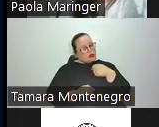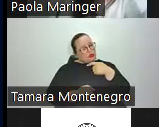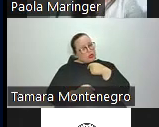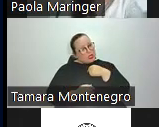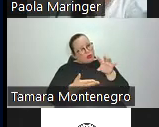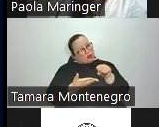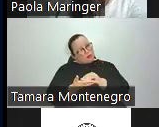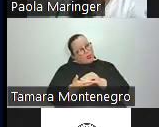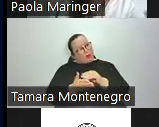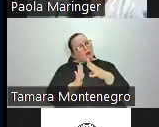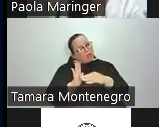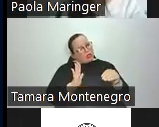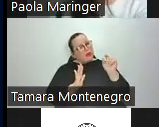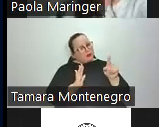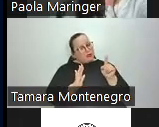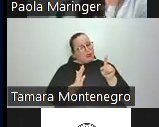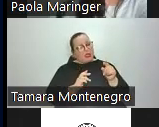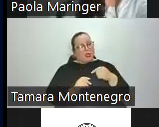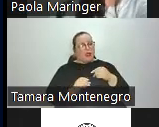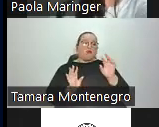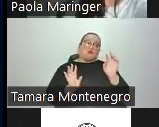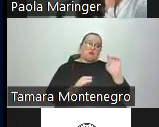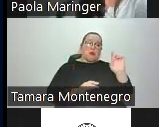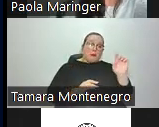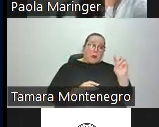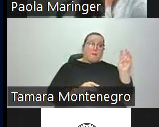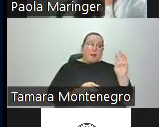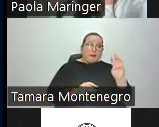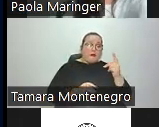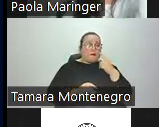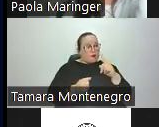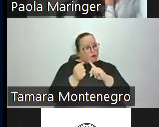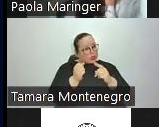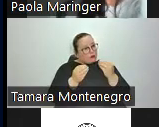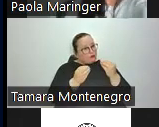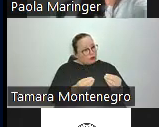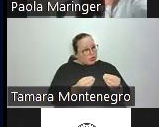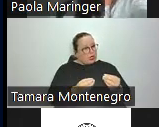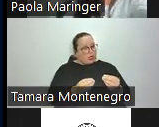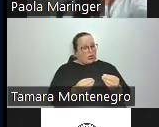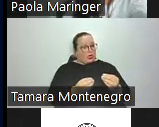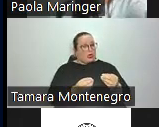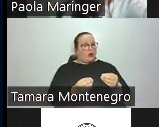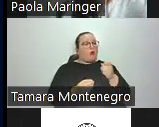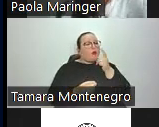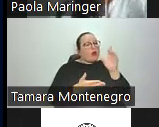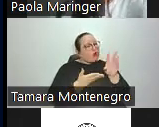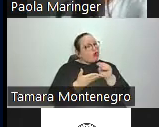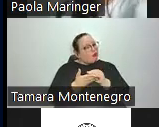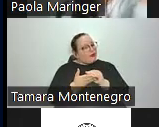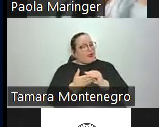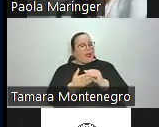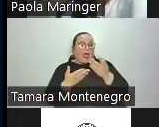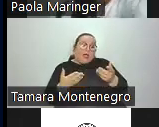estamos mirando siempre, que puede ser desde un padre donde valoramos fortaleza, vamos viendo qué cosas nos habría gustado imitar, hasta